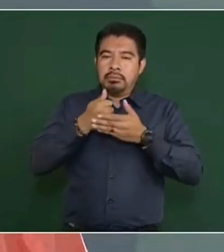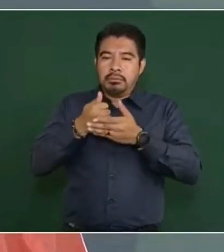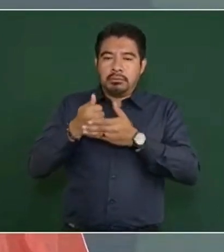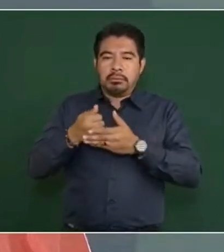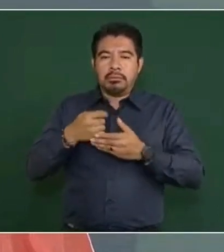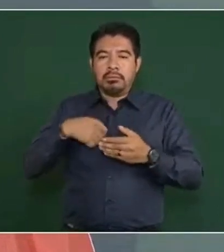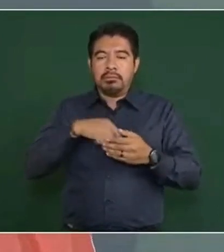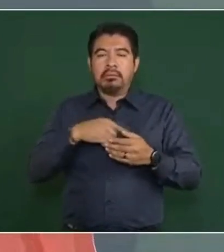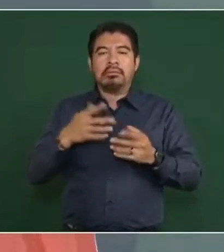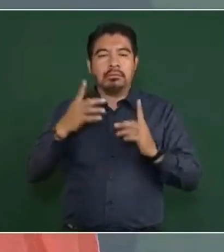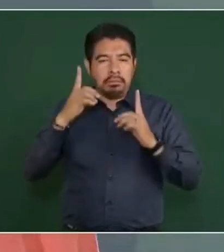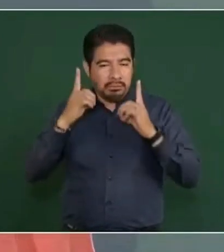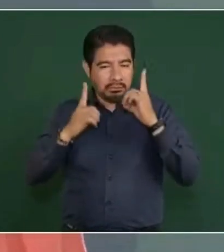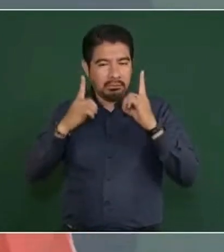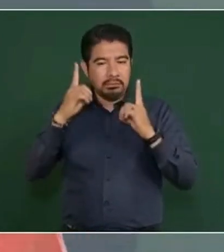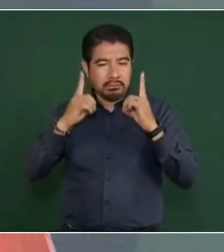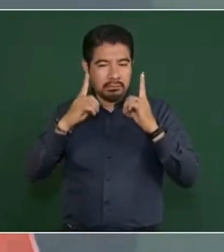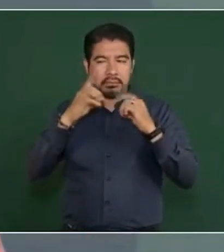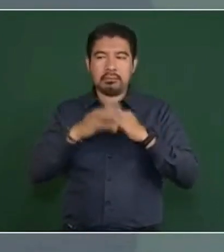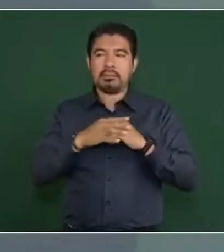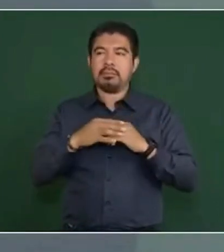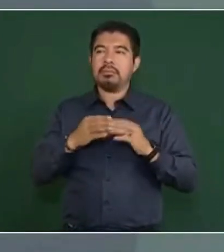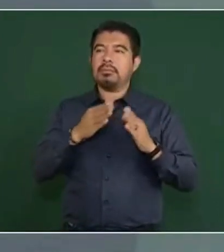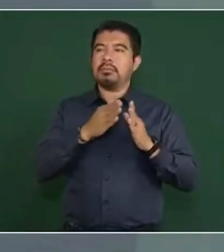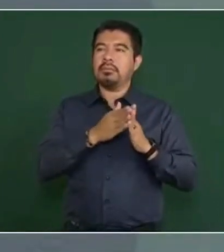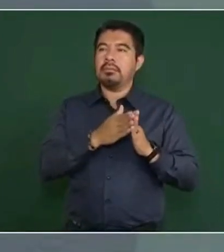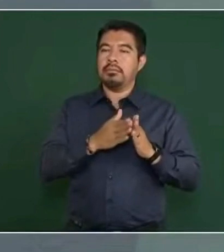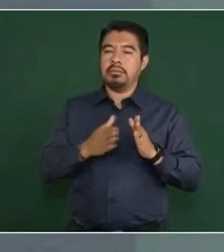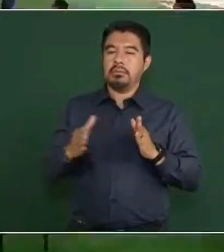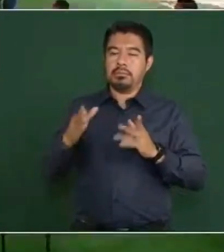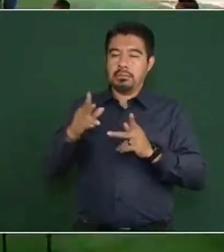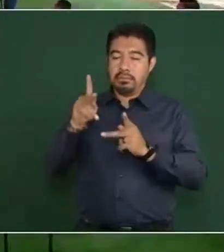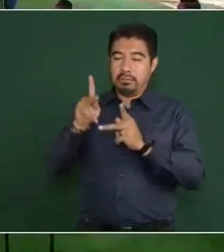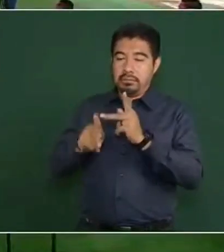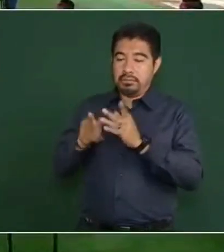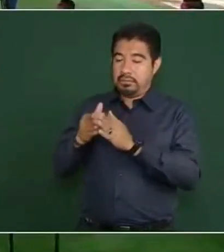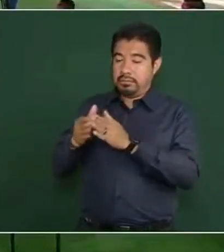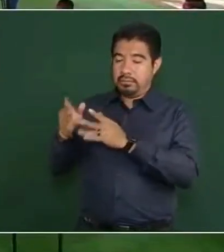ciertas dudas cuando se vence la primera etapa.